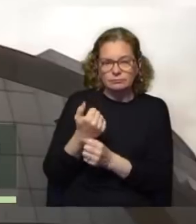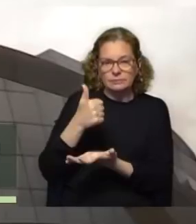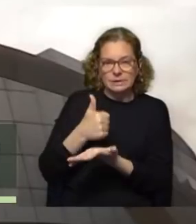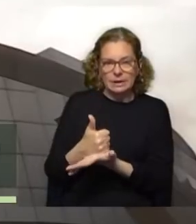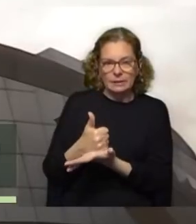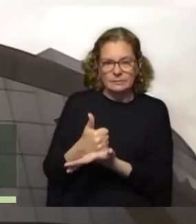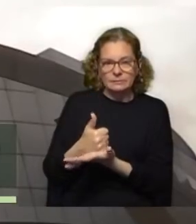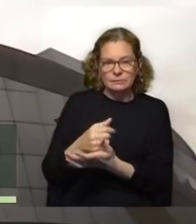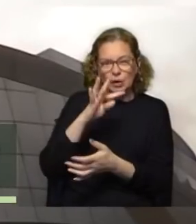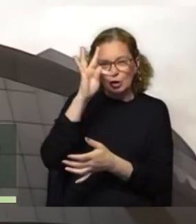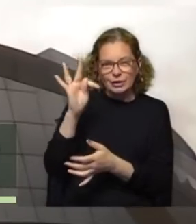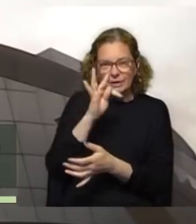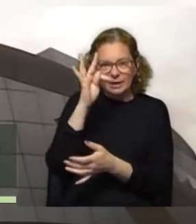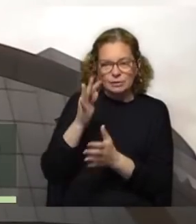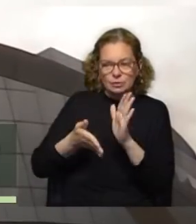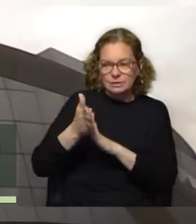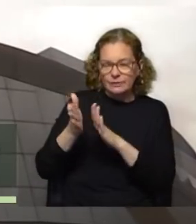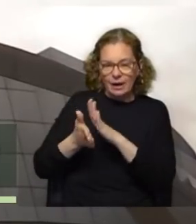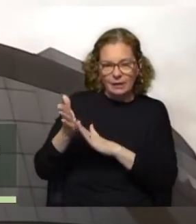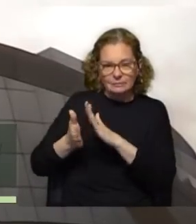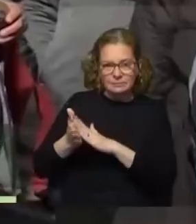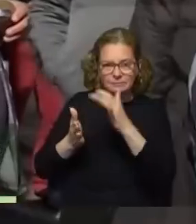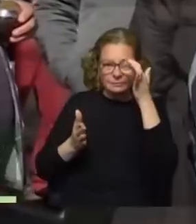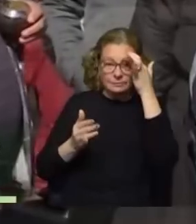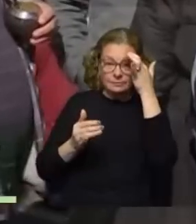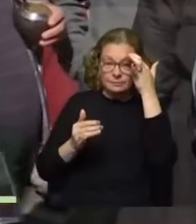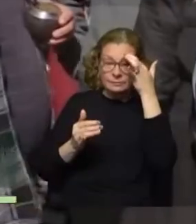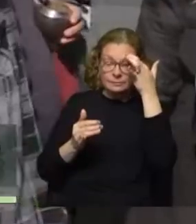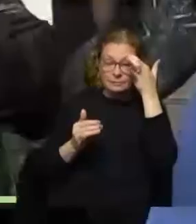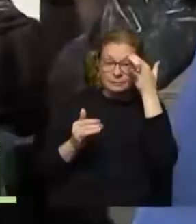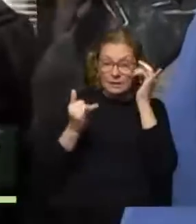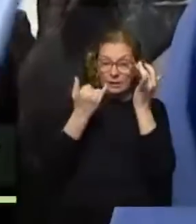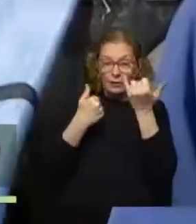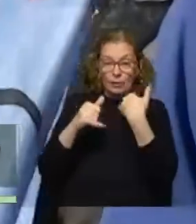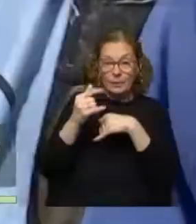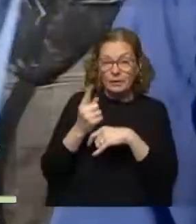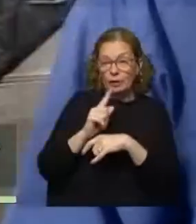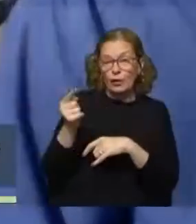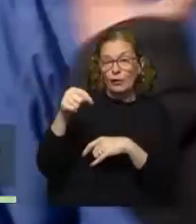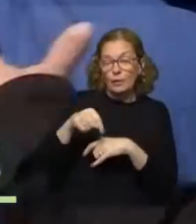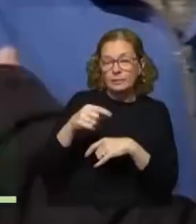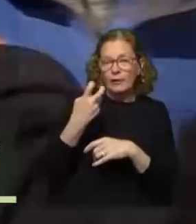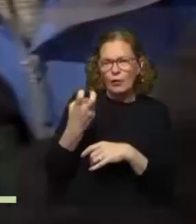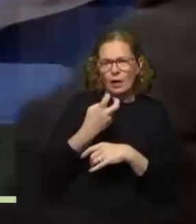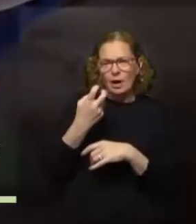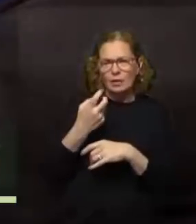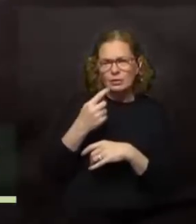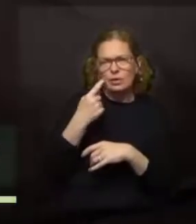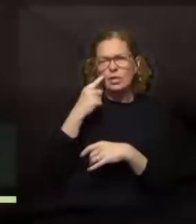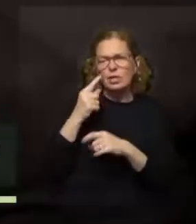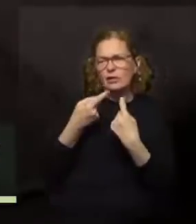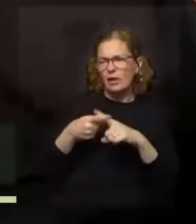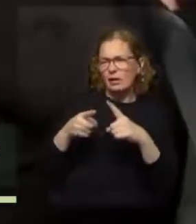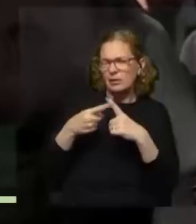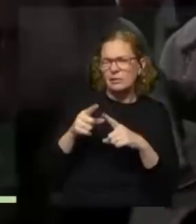los técnicos que se van de de informática y no y no vuelven porque están buscando otros Horizontes bueno